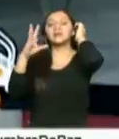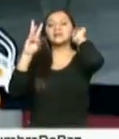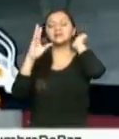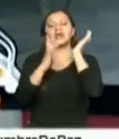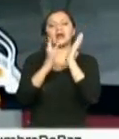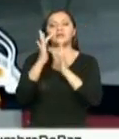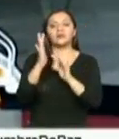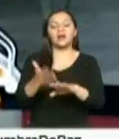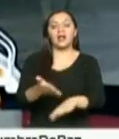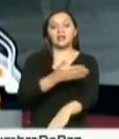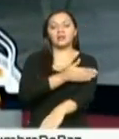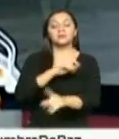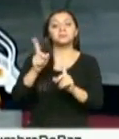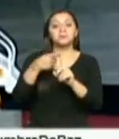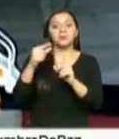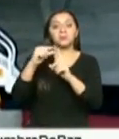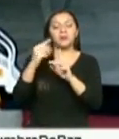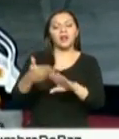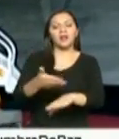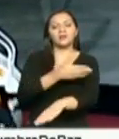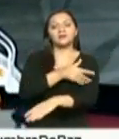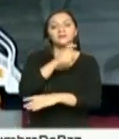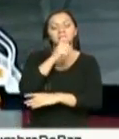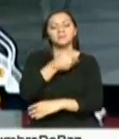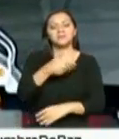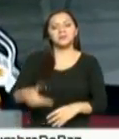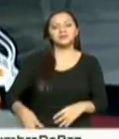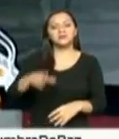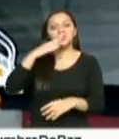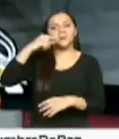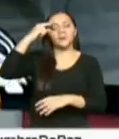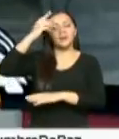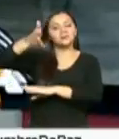de abril pasado. Fueron las primeras palabras del presidente de la República, Rafael Correa. Una